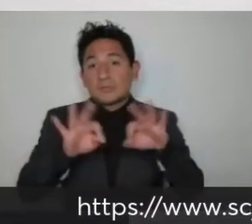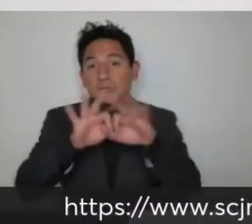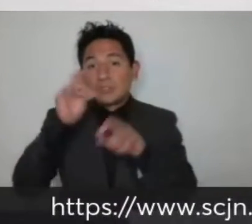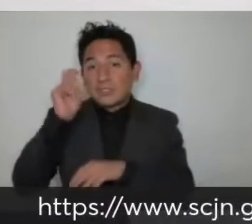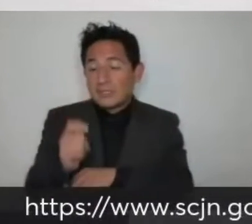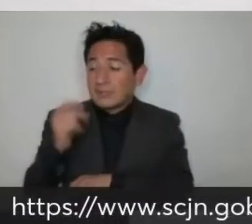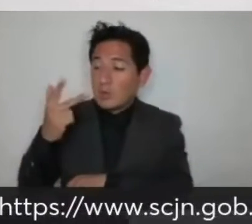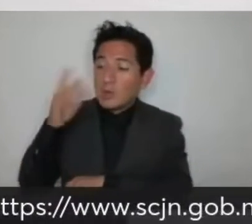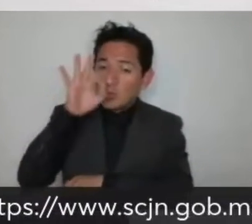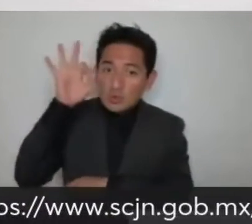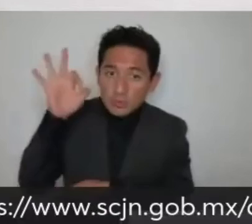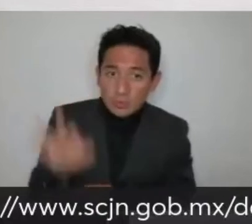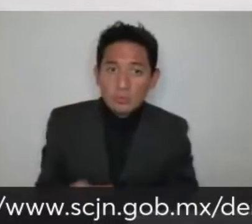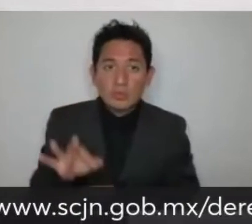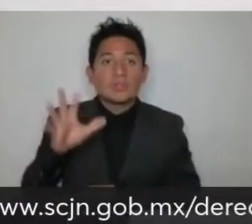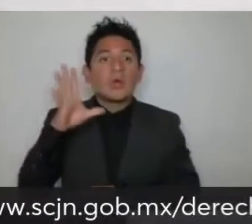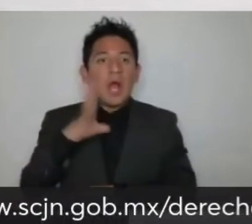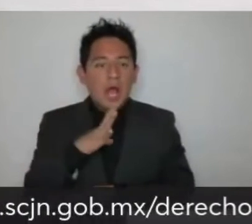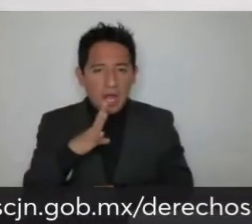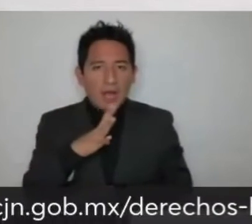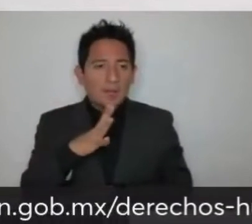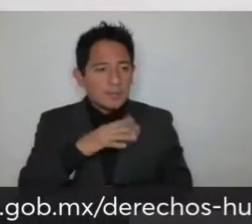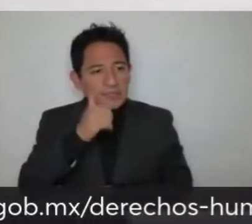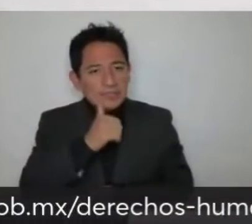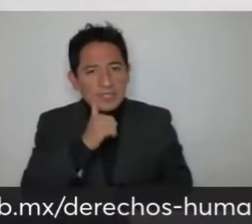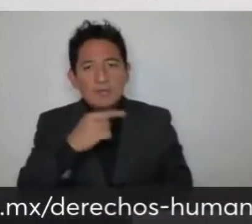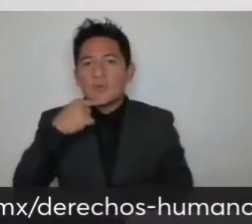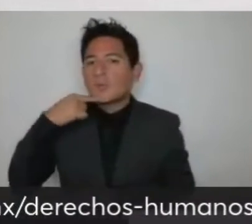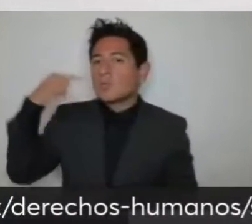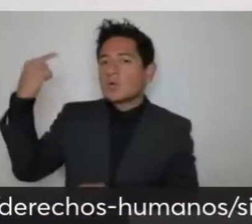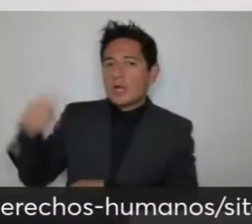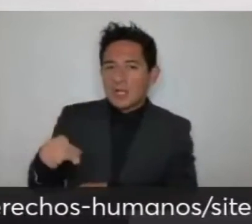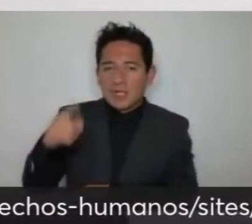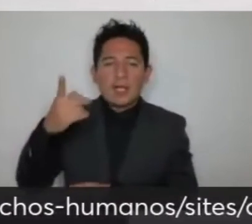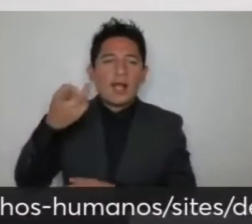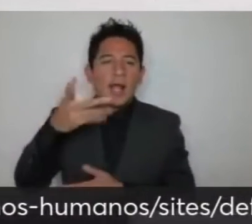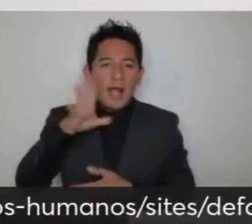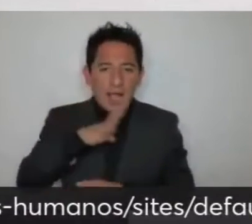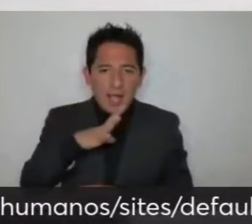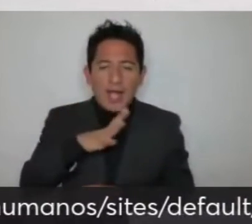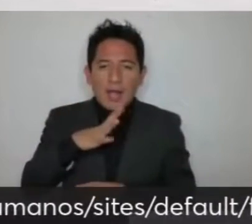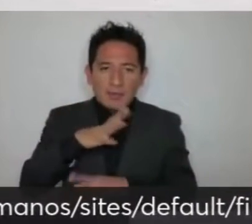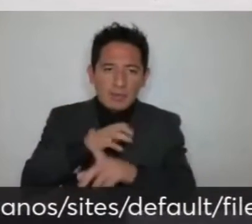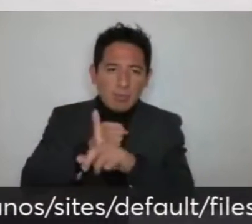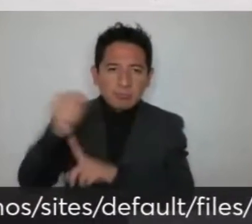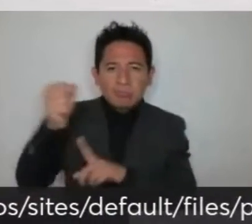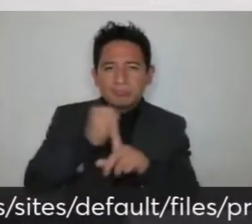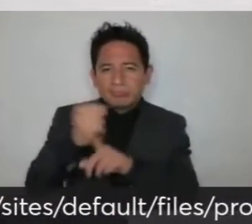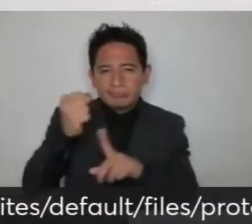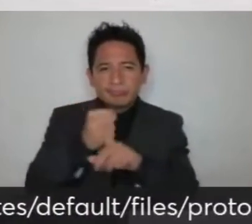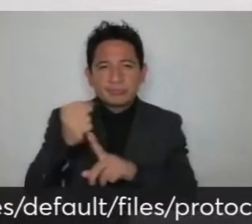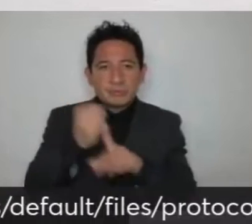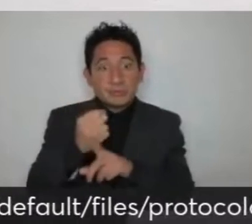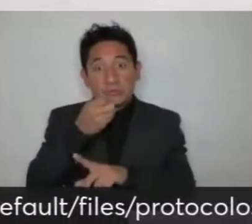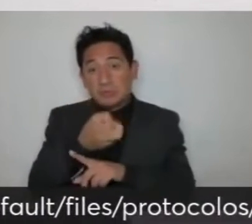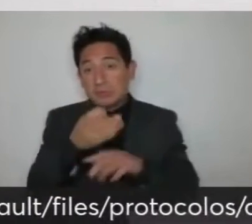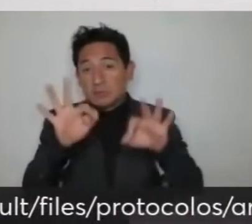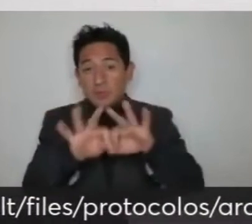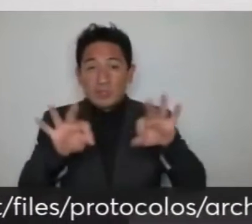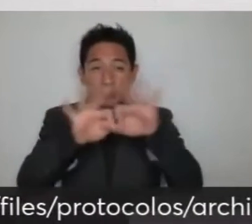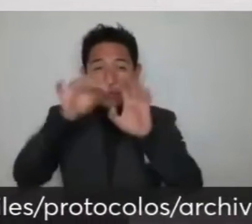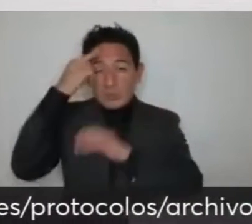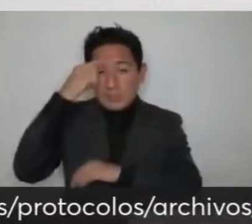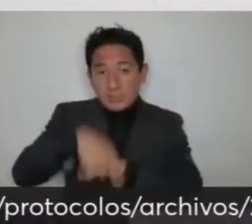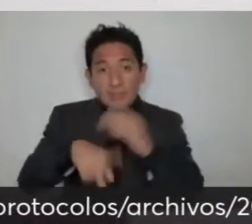casos fue porque hubo un alegato de tortura y detención arbitraria que de nuevo a cuenta pues nos habla Cómo es un espacio tan relevante para hacer valer estos derechos